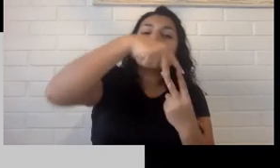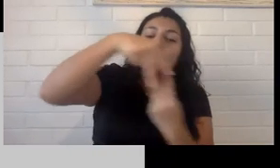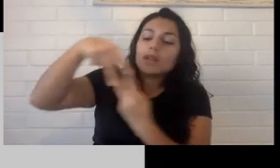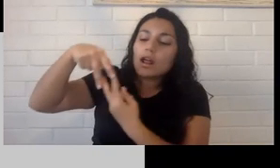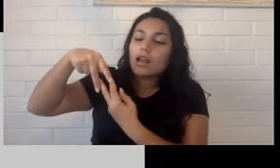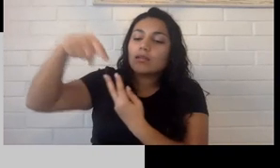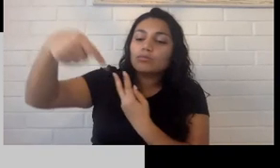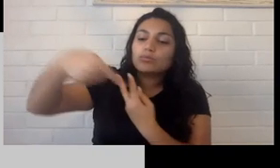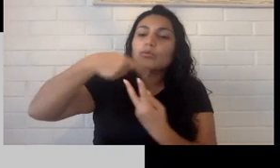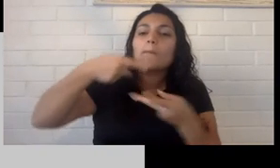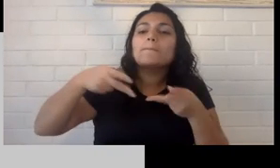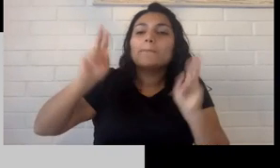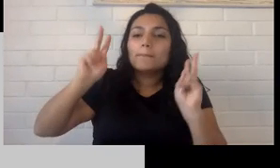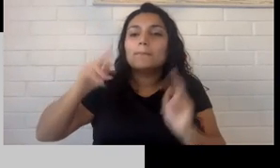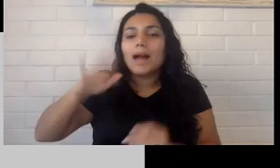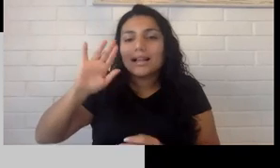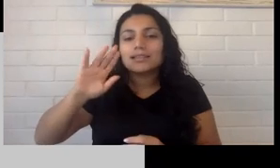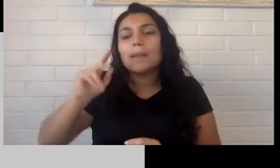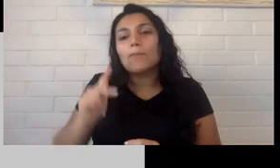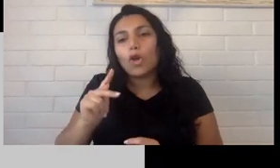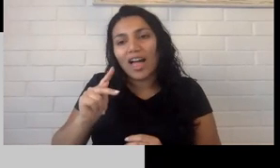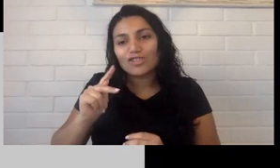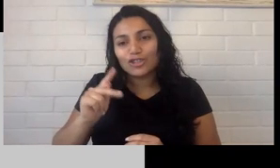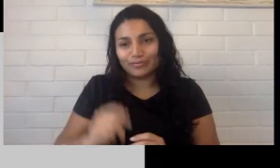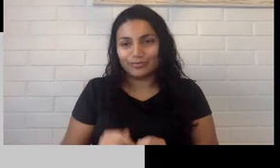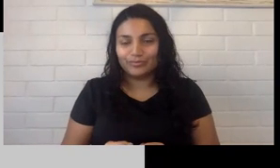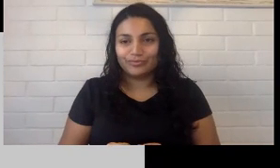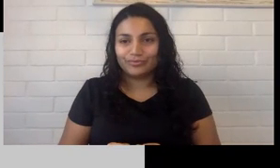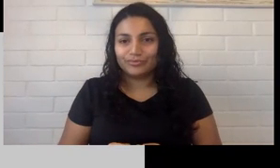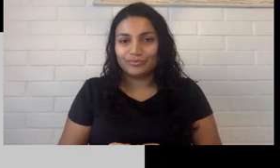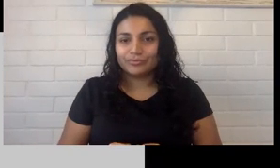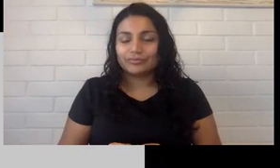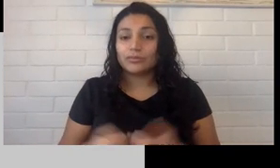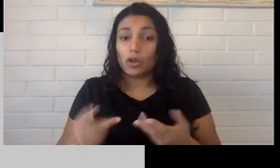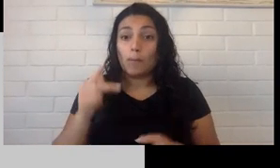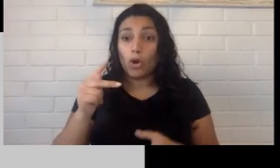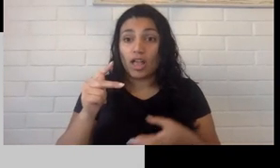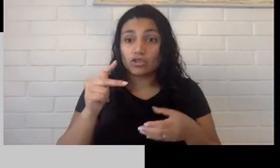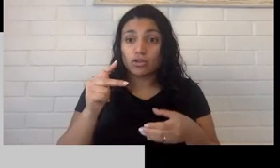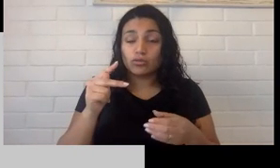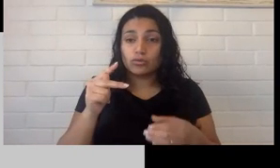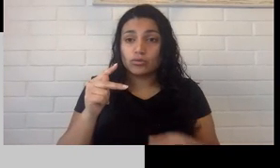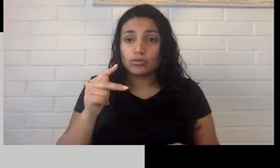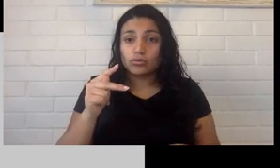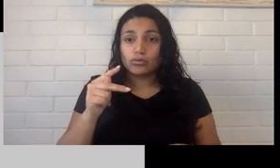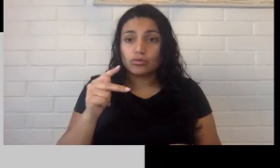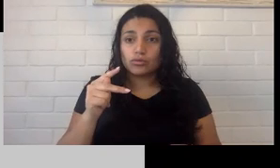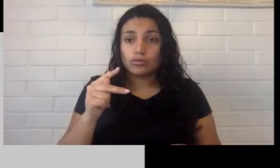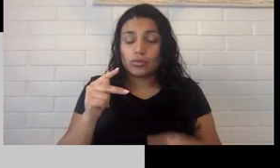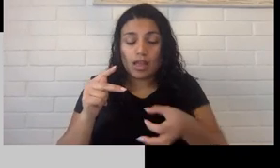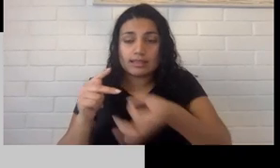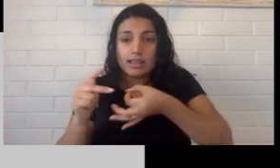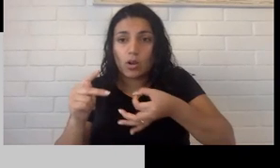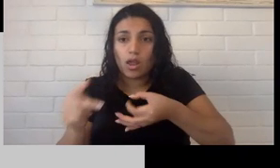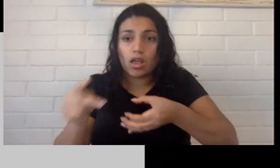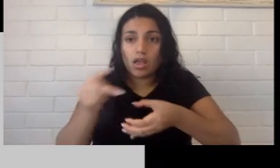potasio. Ahora, ¿eso qué significa? Que la concentración de potasio que haya en el medio